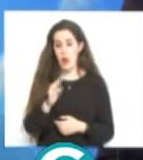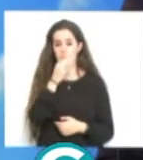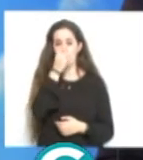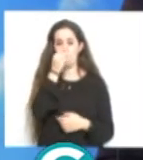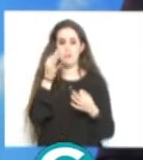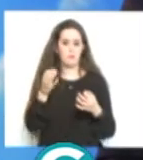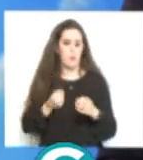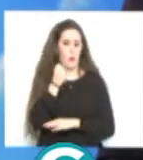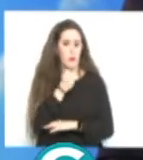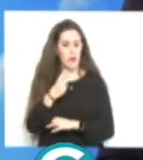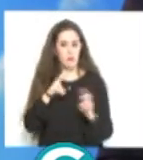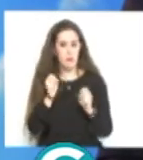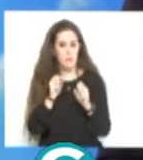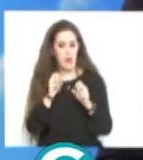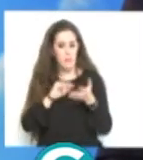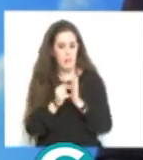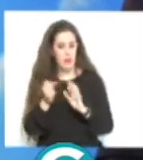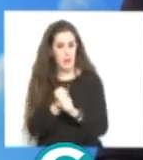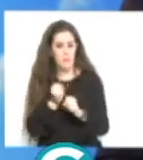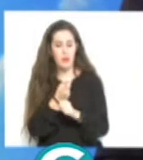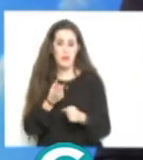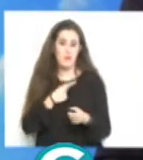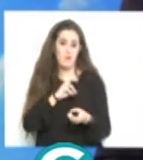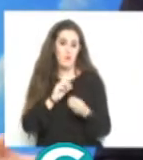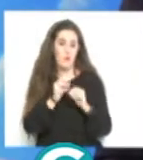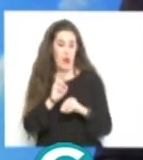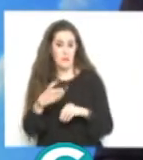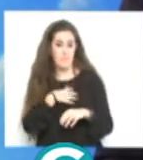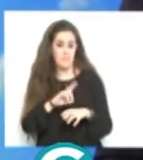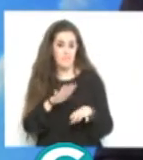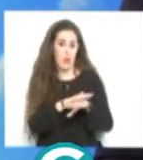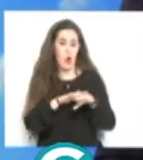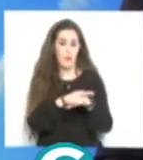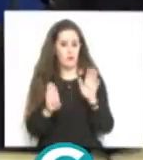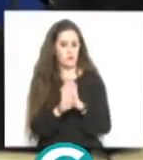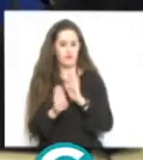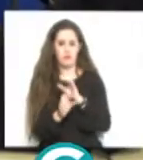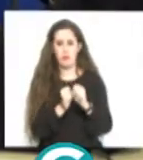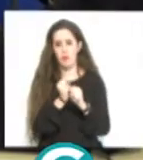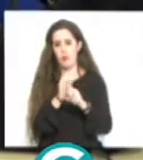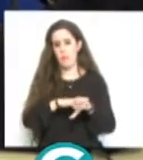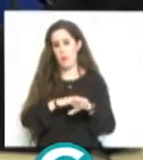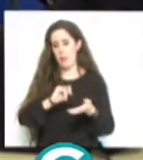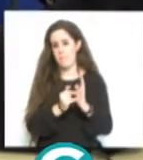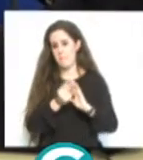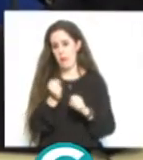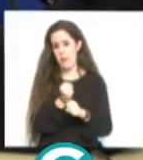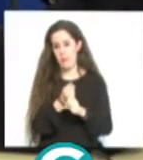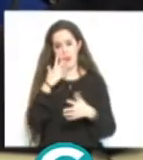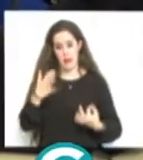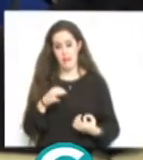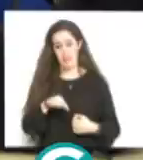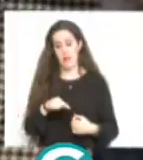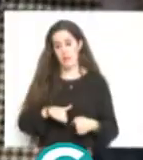apoyado los planes de empleo y como no puede ser de otra manera, pues este gobierno sigue trabajando para que los planes de empleo sean una realidad en